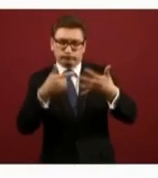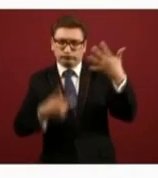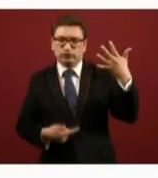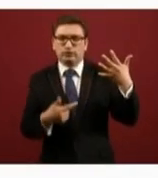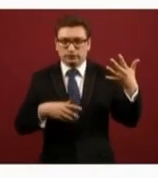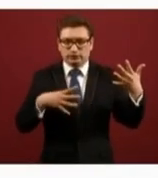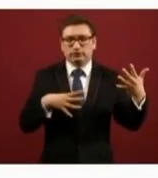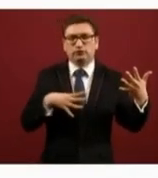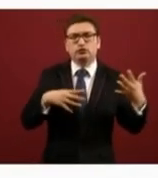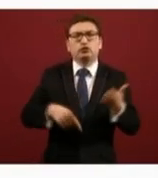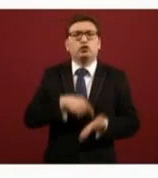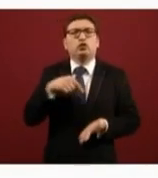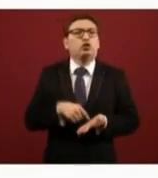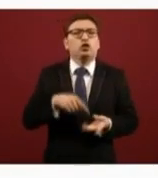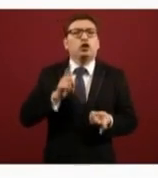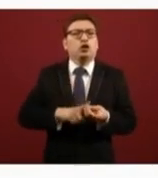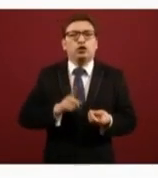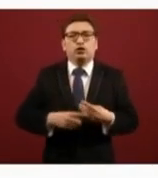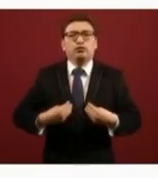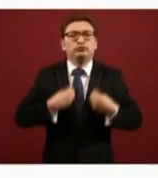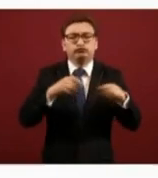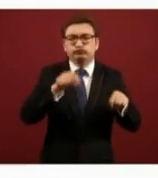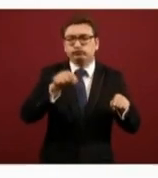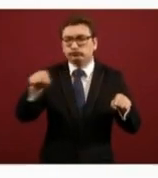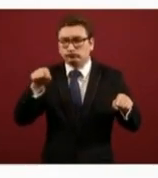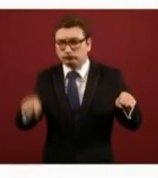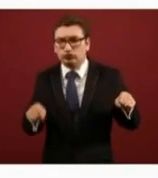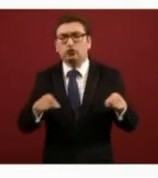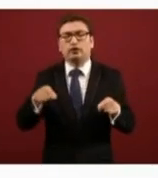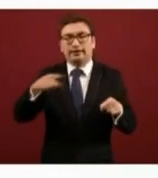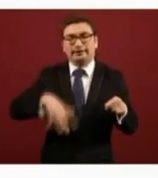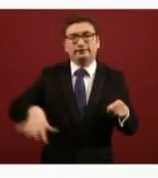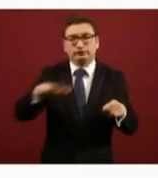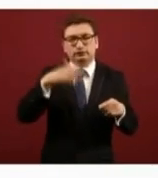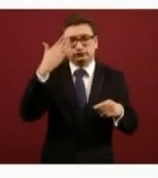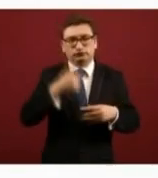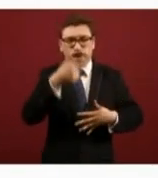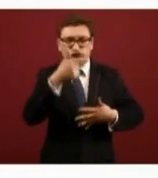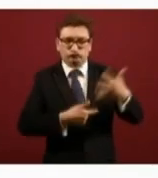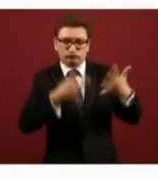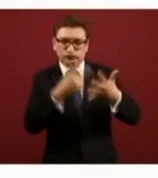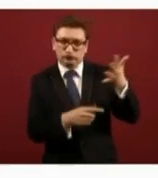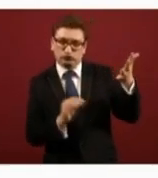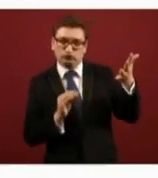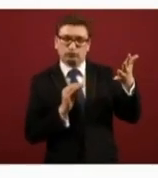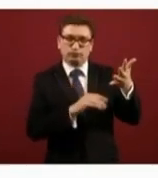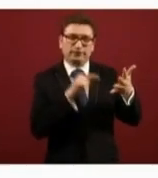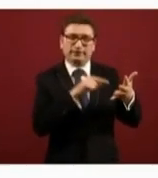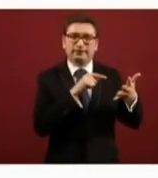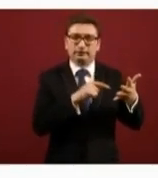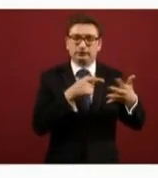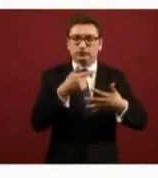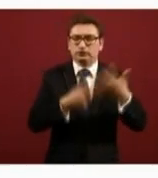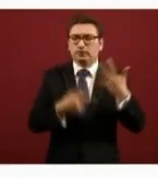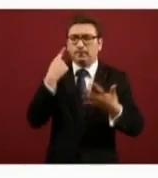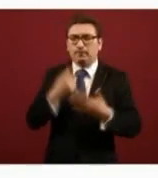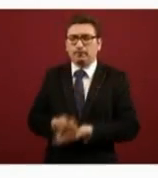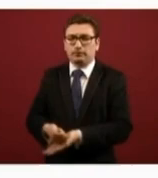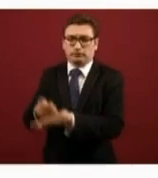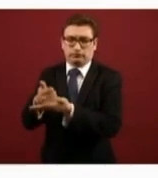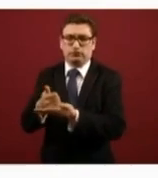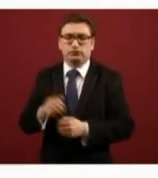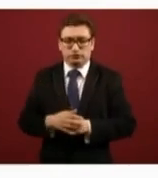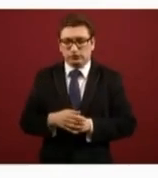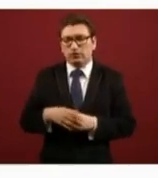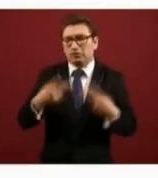con georreferenciación de predios y su incorporación al censo del bienestar. Se apoya a pequeños